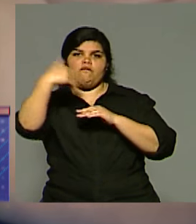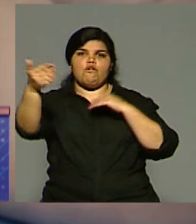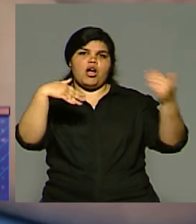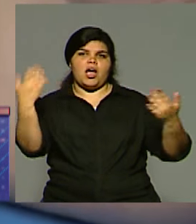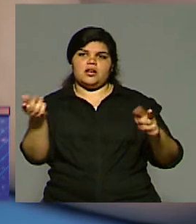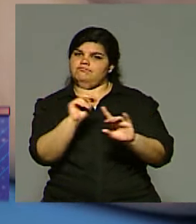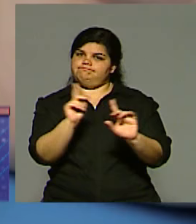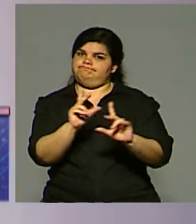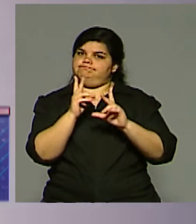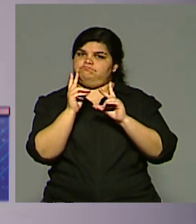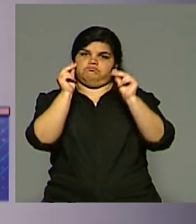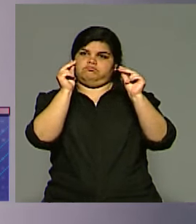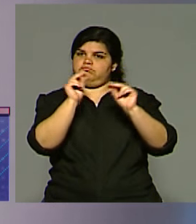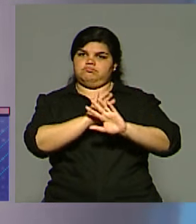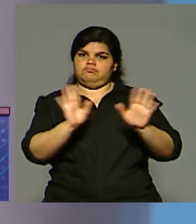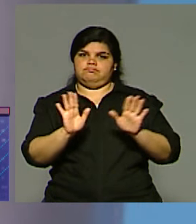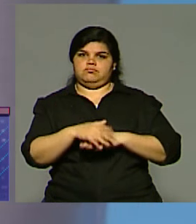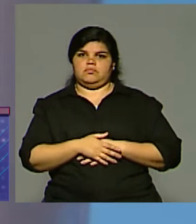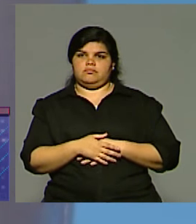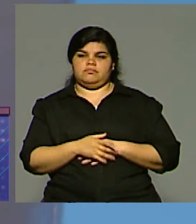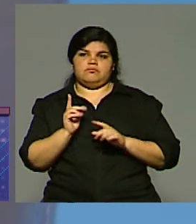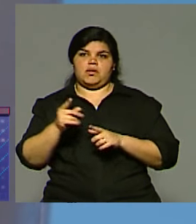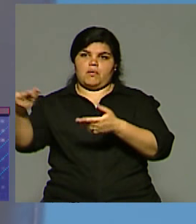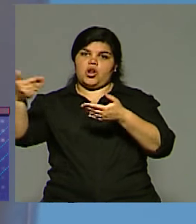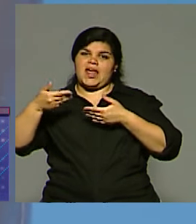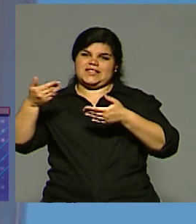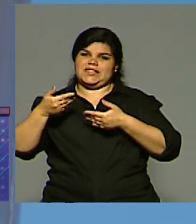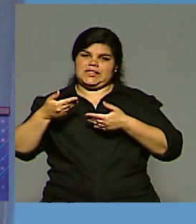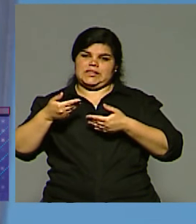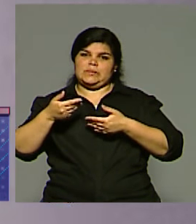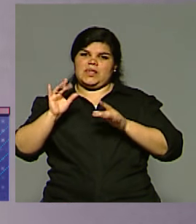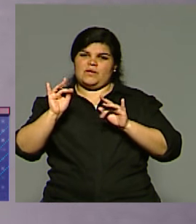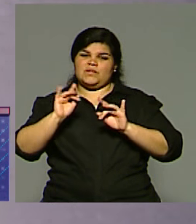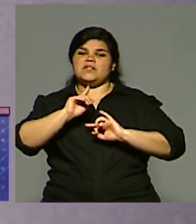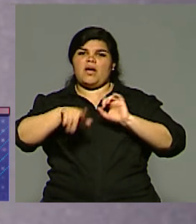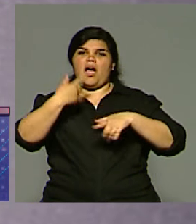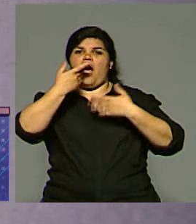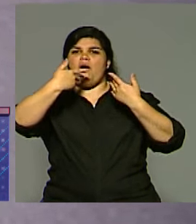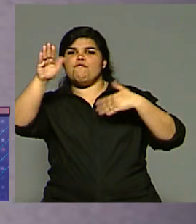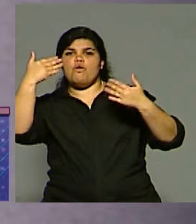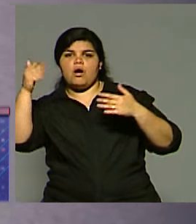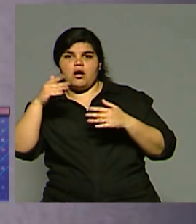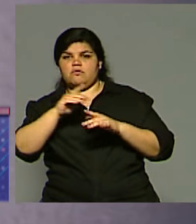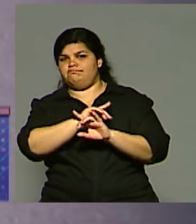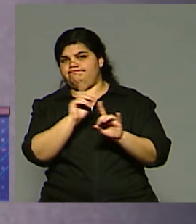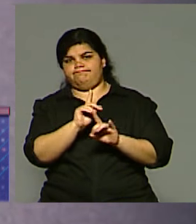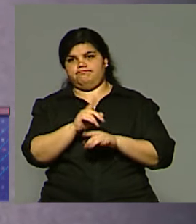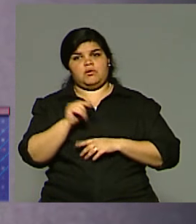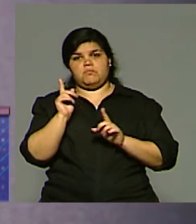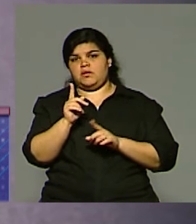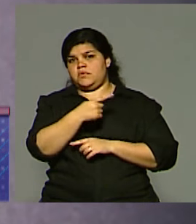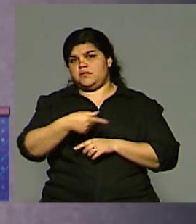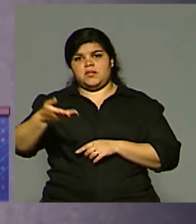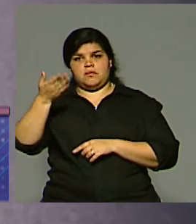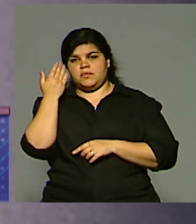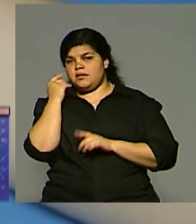difícil. Mandar fuera del país es difícil como recibir. Así que, en Argentina. Es un teléfono, como les mostré la semana pasada, que les mostré, es